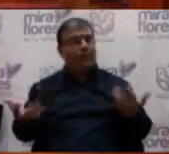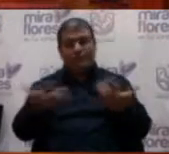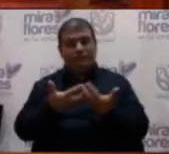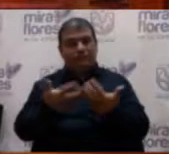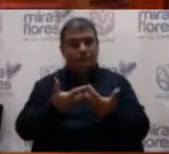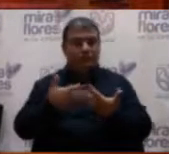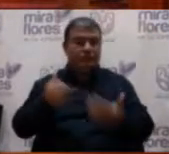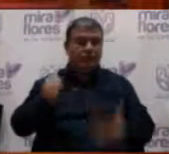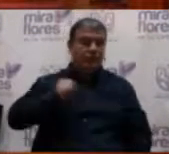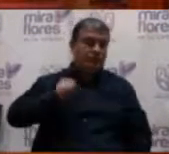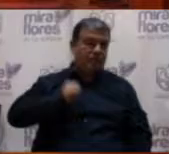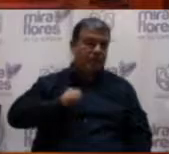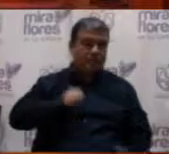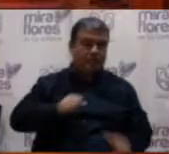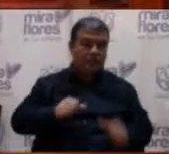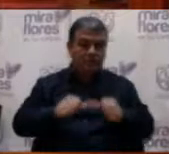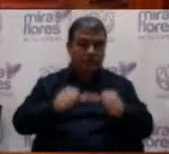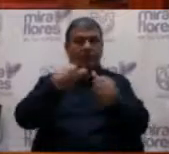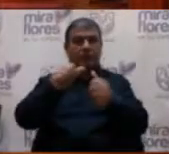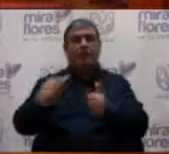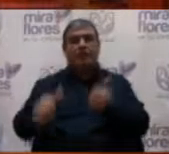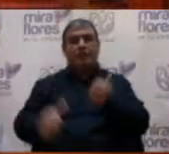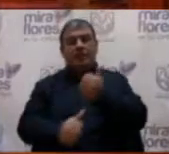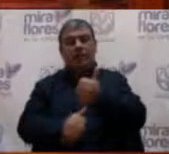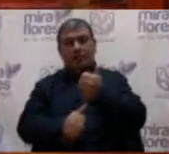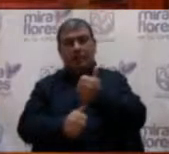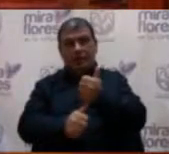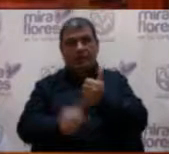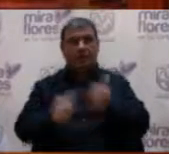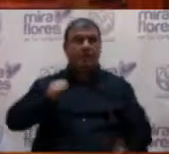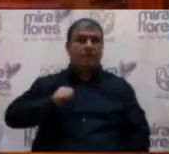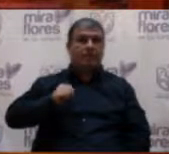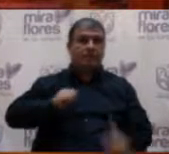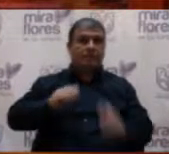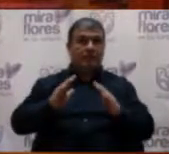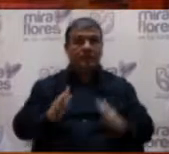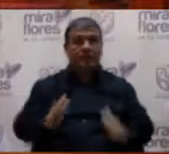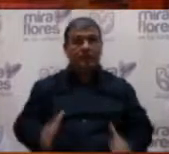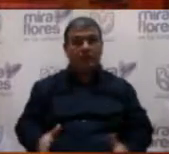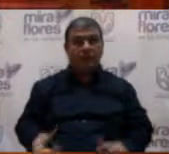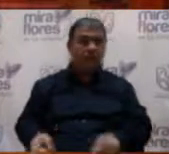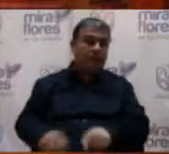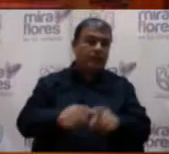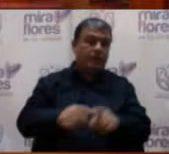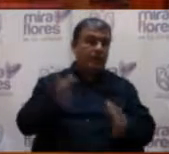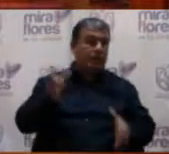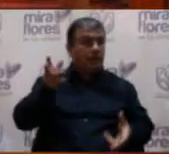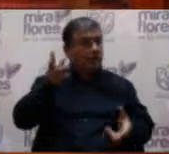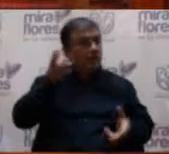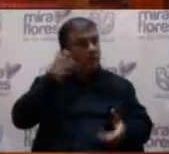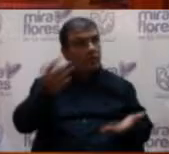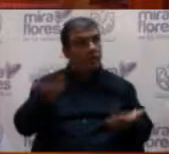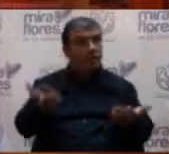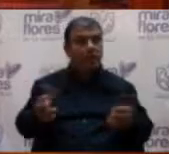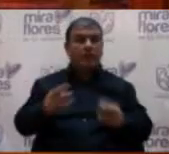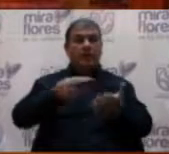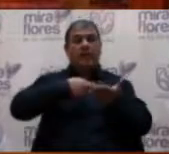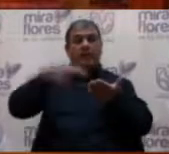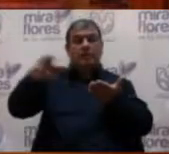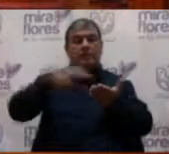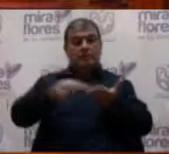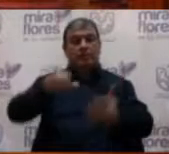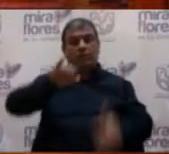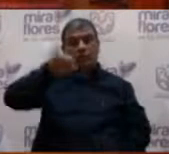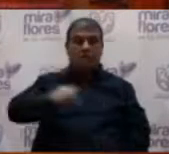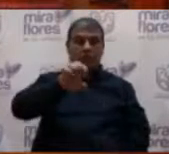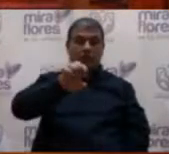tema con relación a seguir siendo regidor de la Municipalidad de Miraflores. Y como bien se ha escuchado de la resolución del